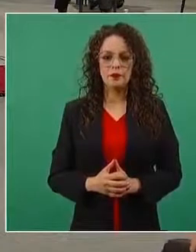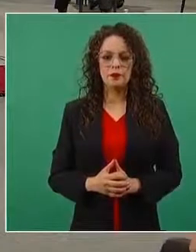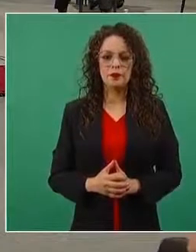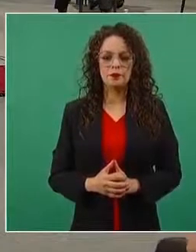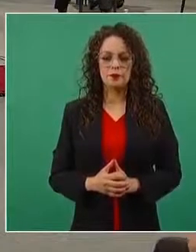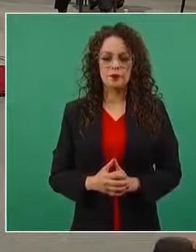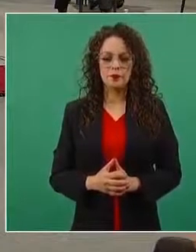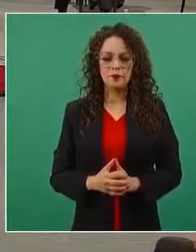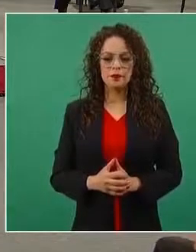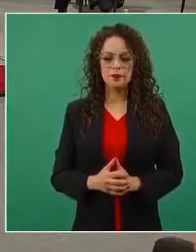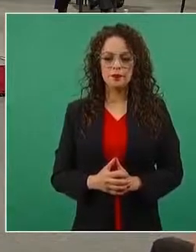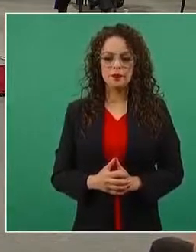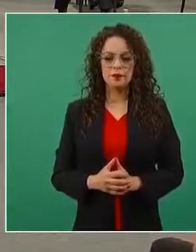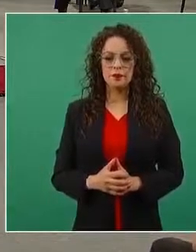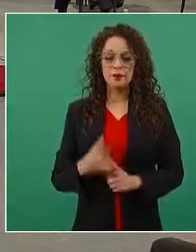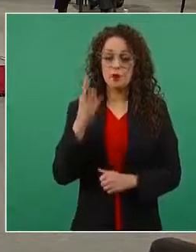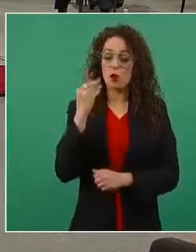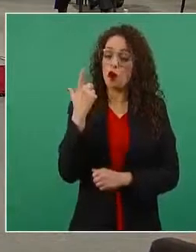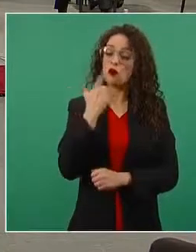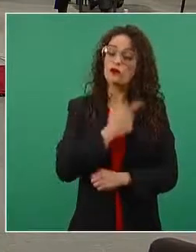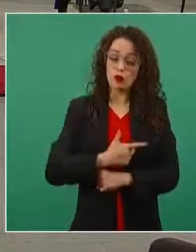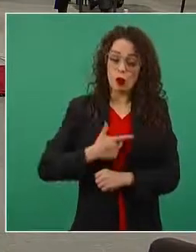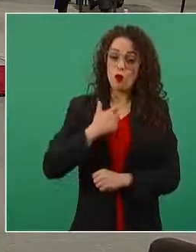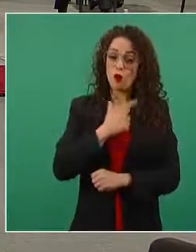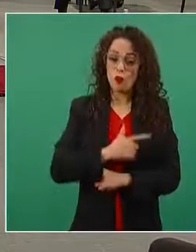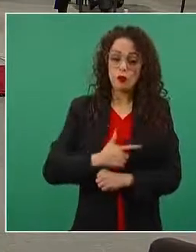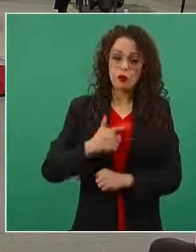Bueno, nos da mucho gusto,